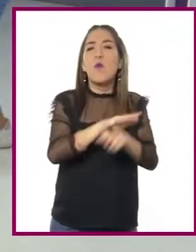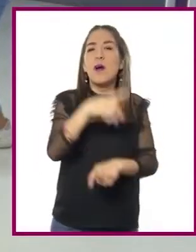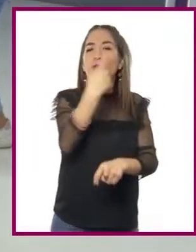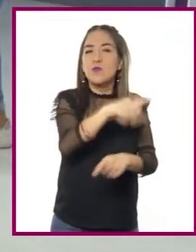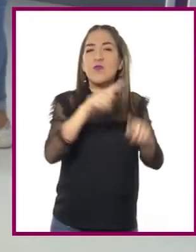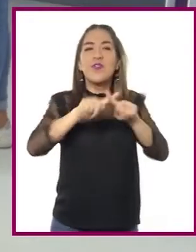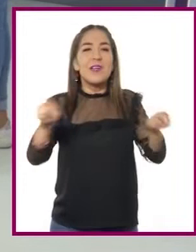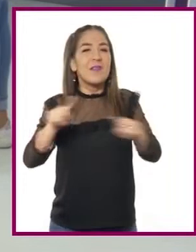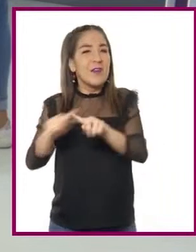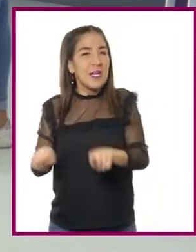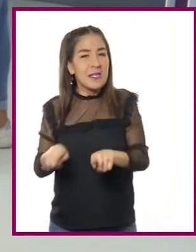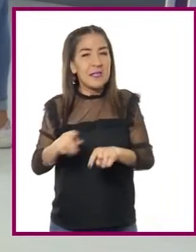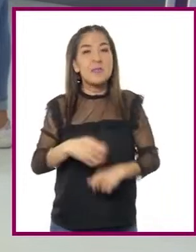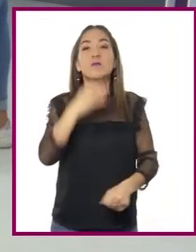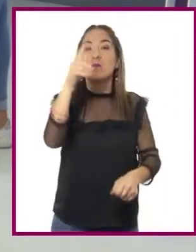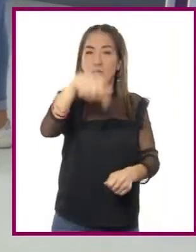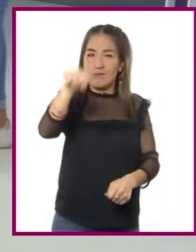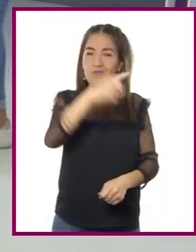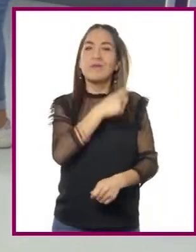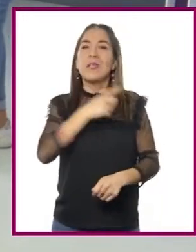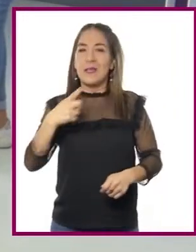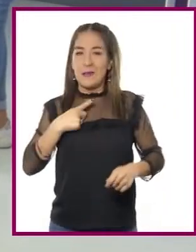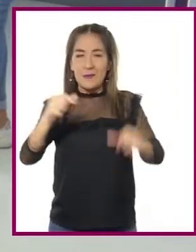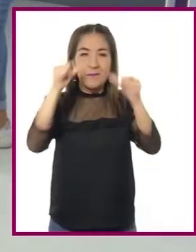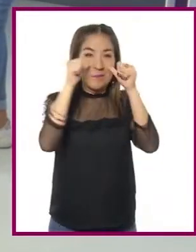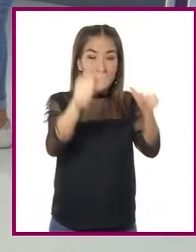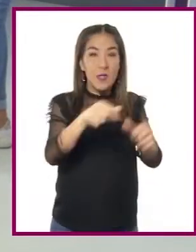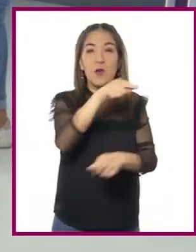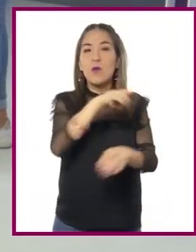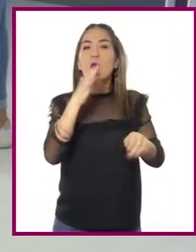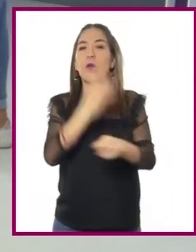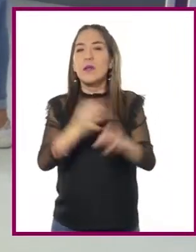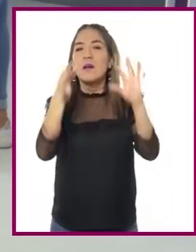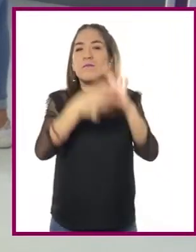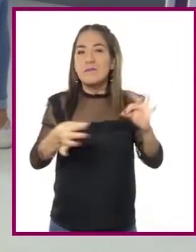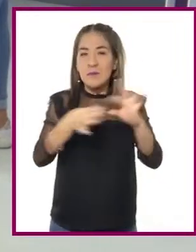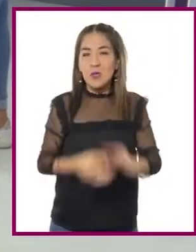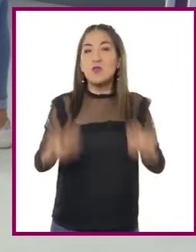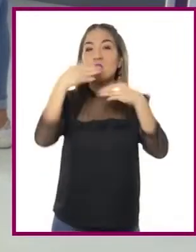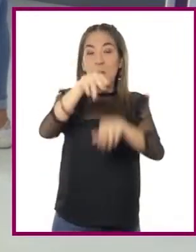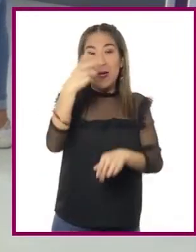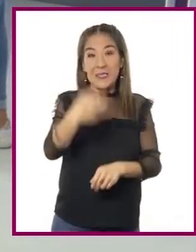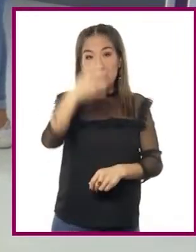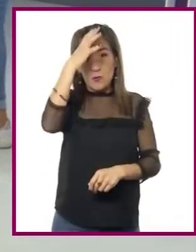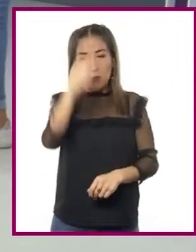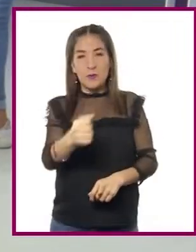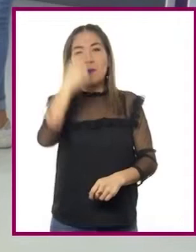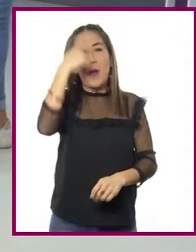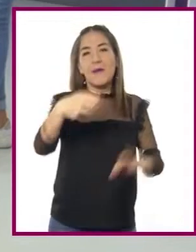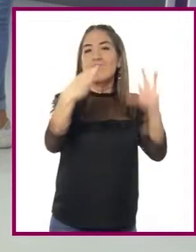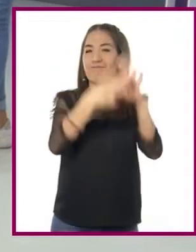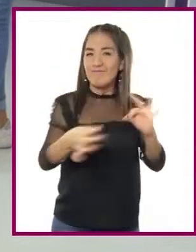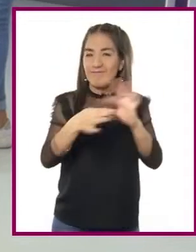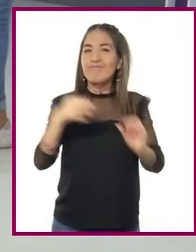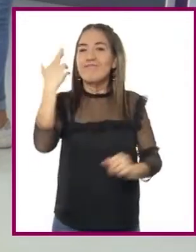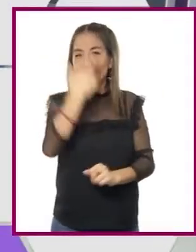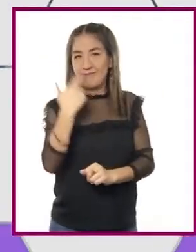ellos? Prestemos atención, ya que nos dará mucha claridad sobre el concepto que estamos revisando.